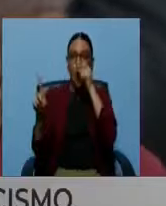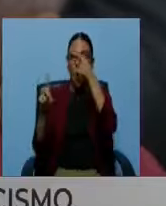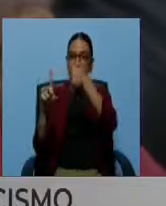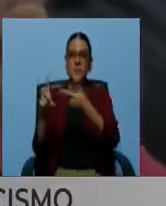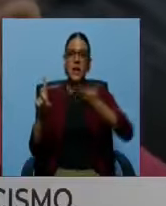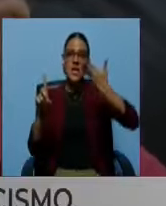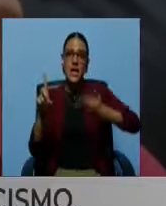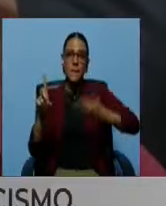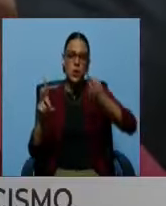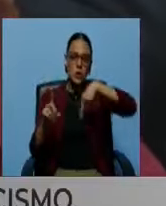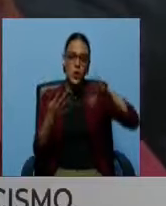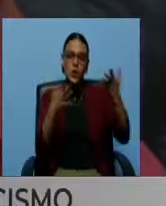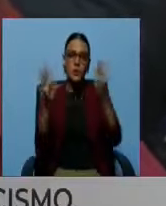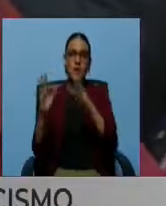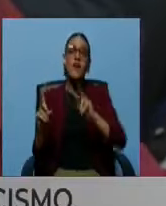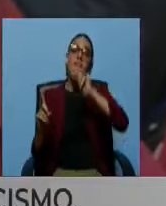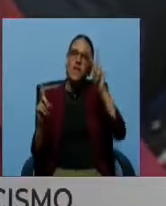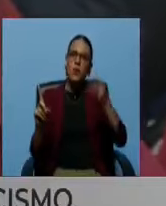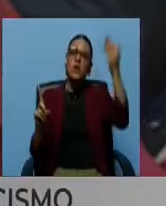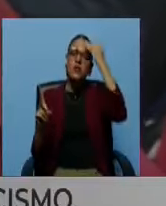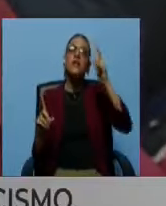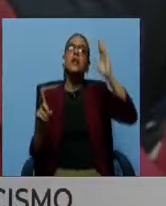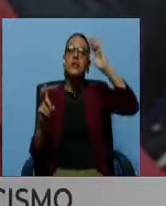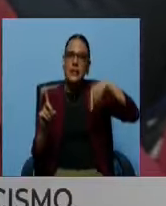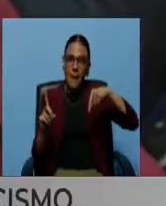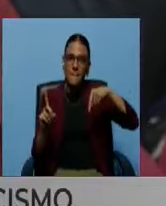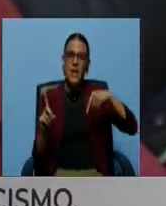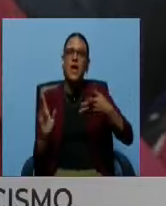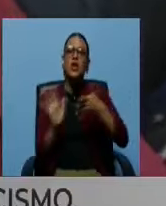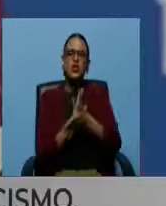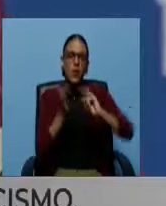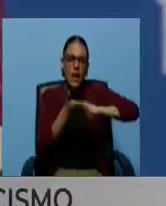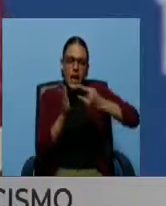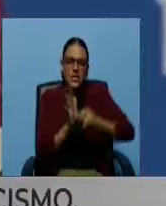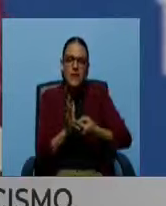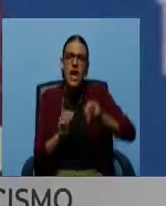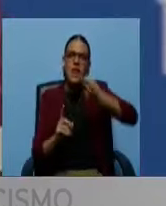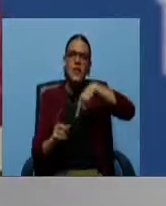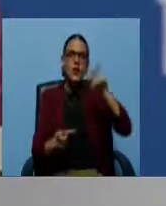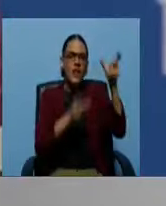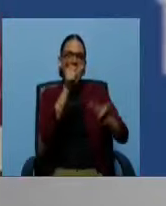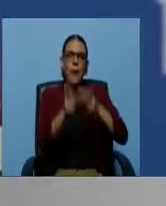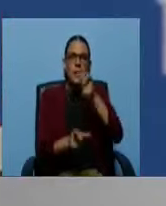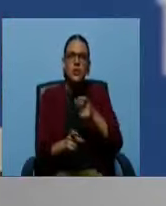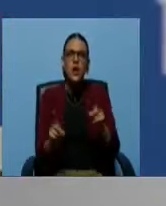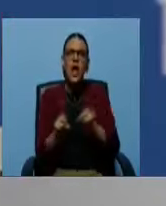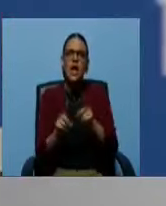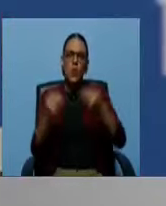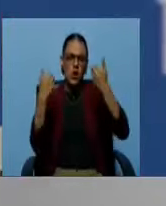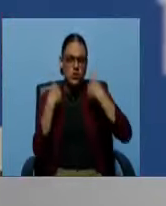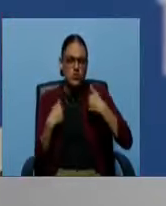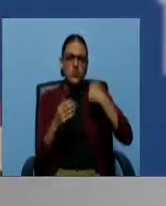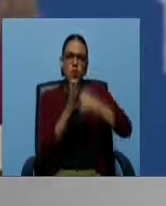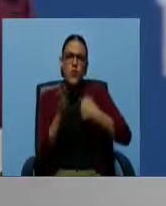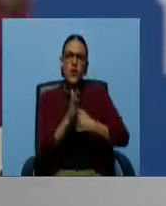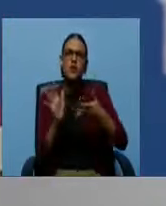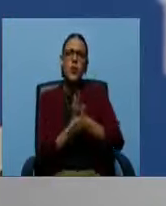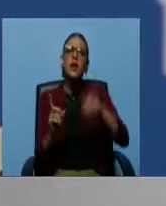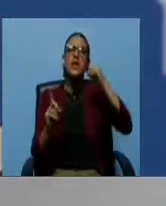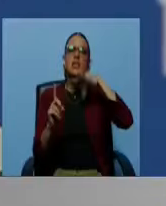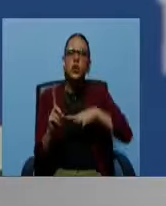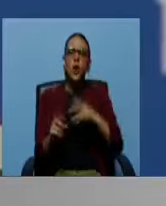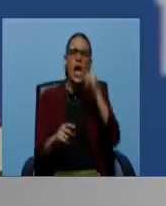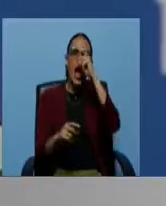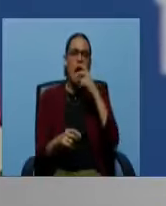supo también lo que significó nuestros mártires de los años 60, 70, de